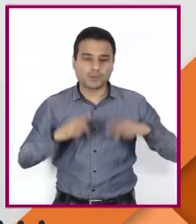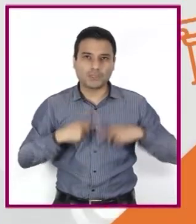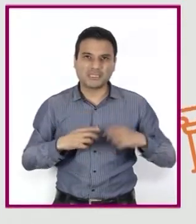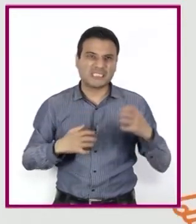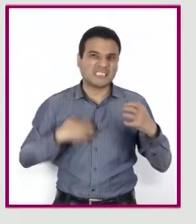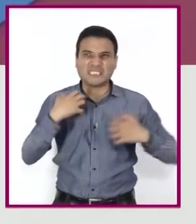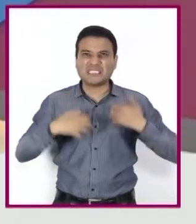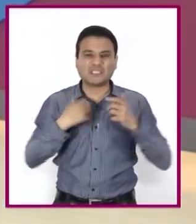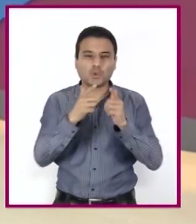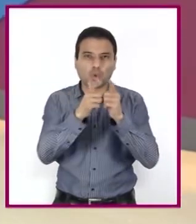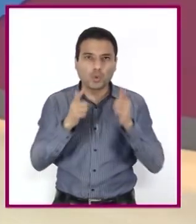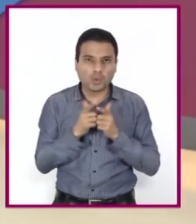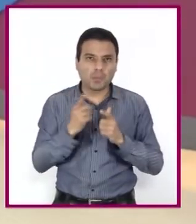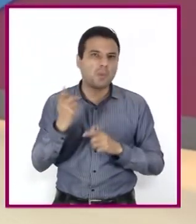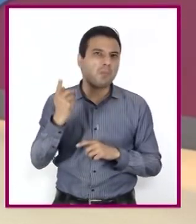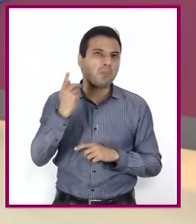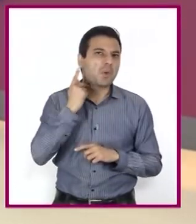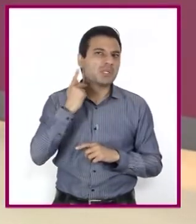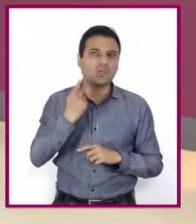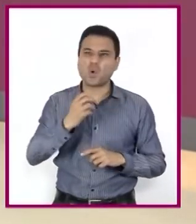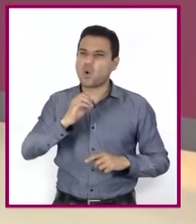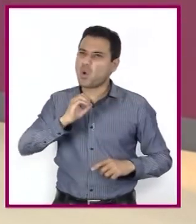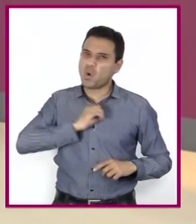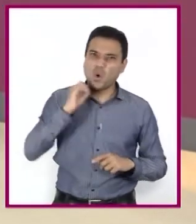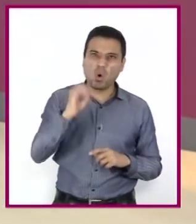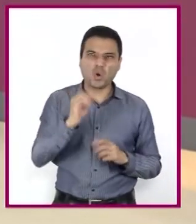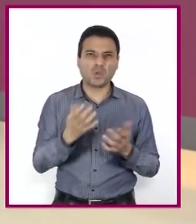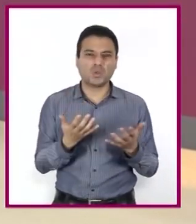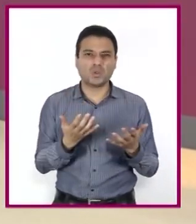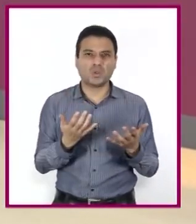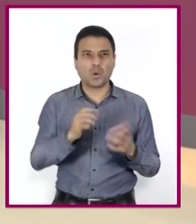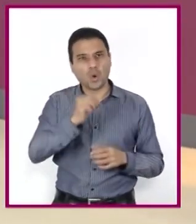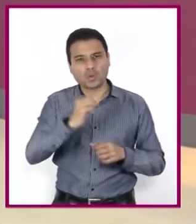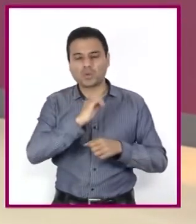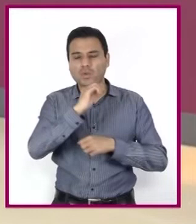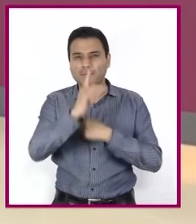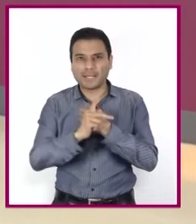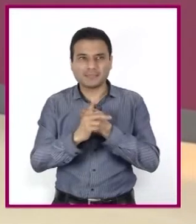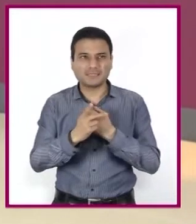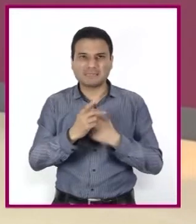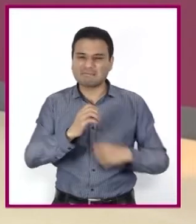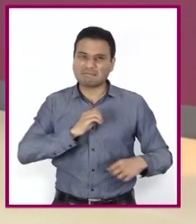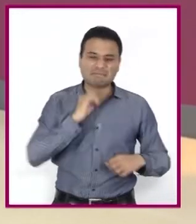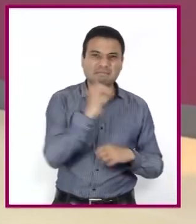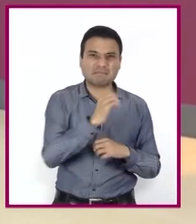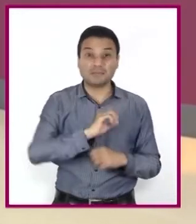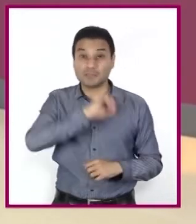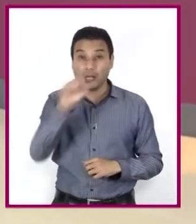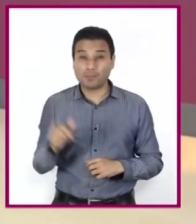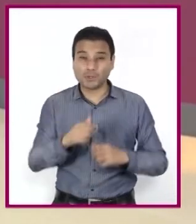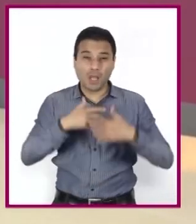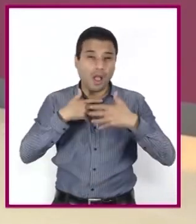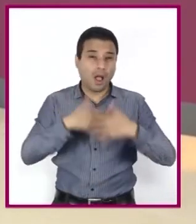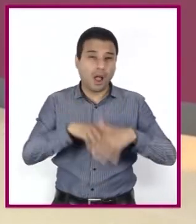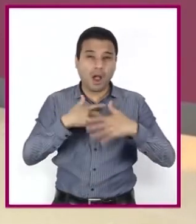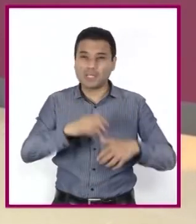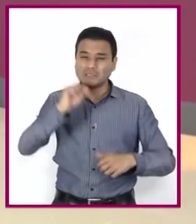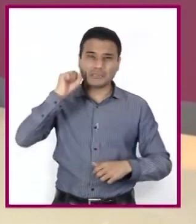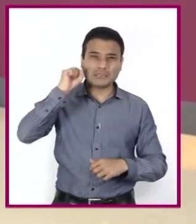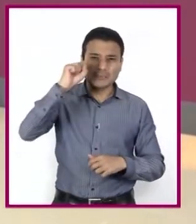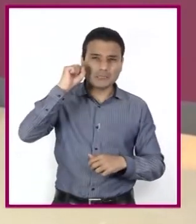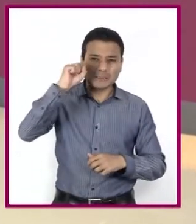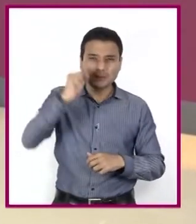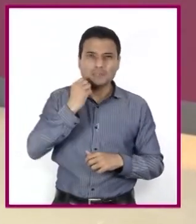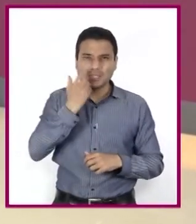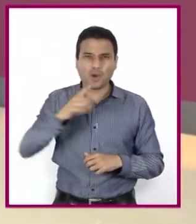partidos políticos y las potencias occidentales, que se tradujo en numerosas protestas que buscaban una alternancia